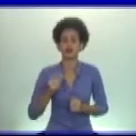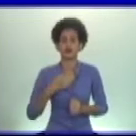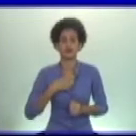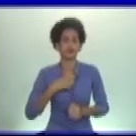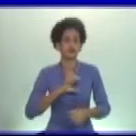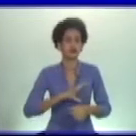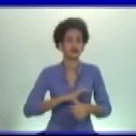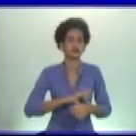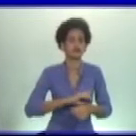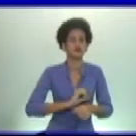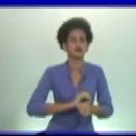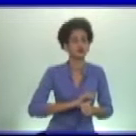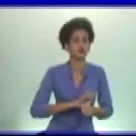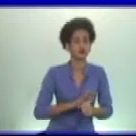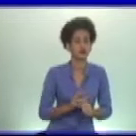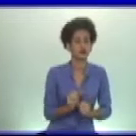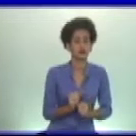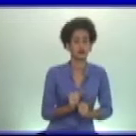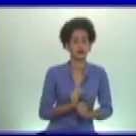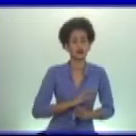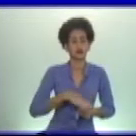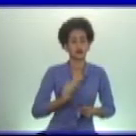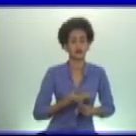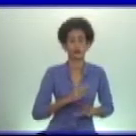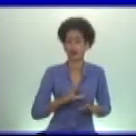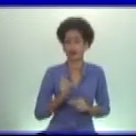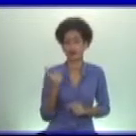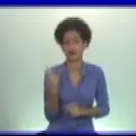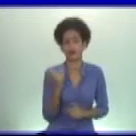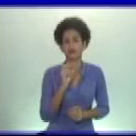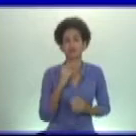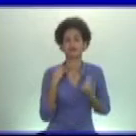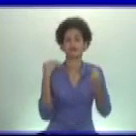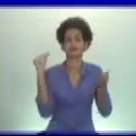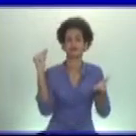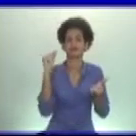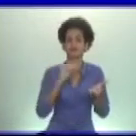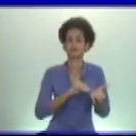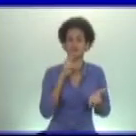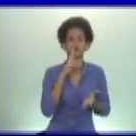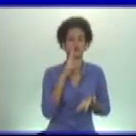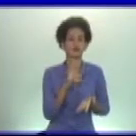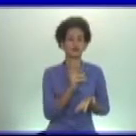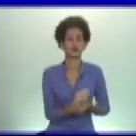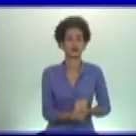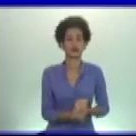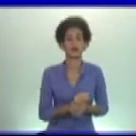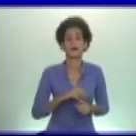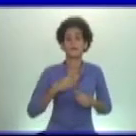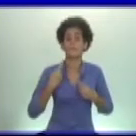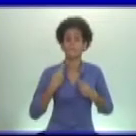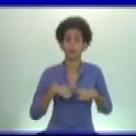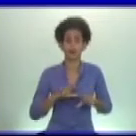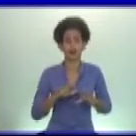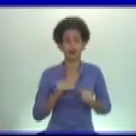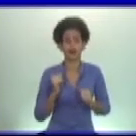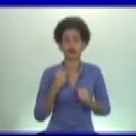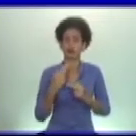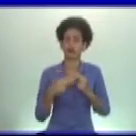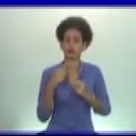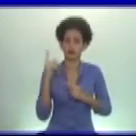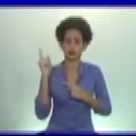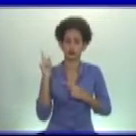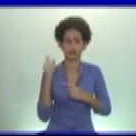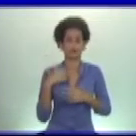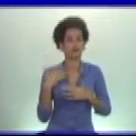falta es poner la respuesta. Una vez hecho esto, que era lo que queríamos enfatizar, puesto que los problemas son